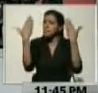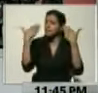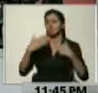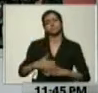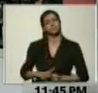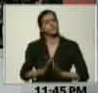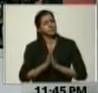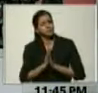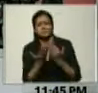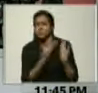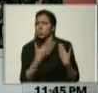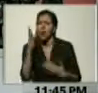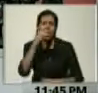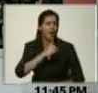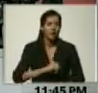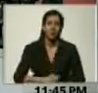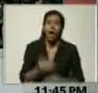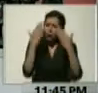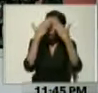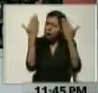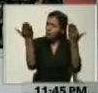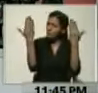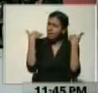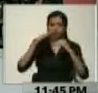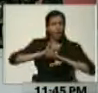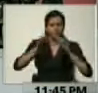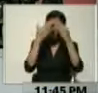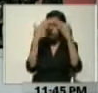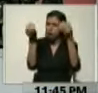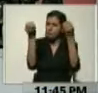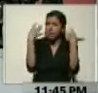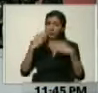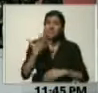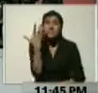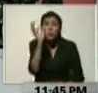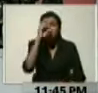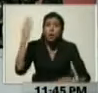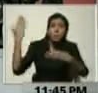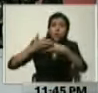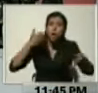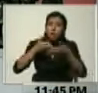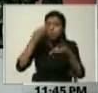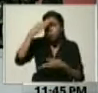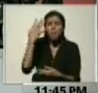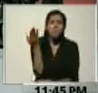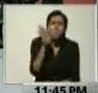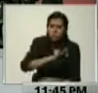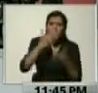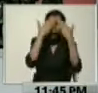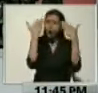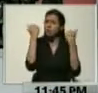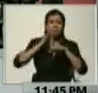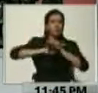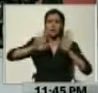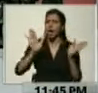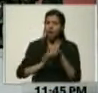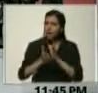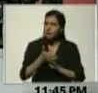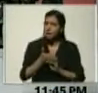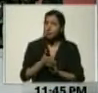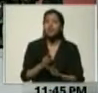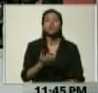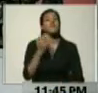qué irresponsable, ¿vale? Pasen la página, ¿no? Vamos a olvidarnos de todo. 50 años de bloqueo, los muertos. Vamos a olvidarnos de todo eso. Menos mal que Fidel le